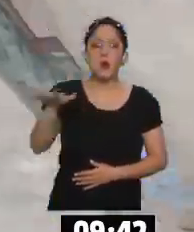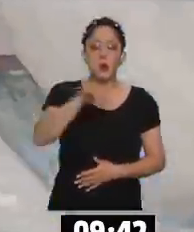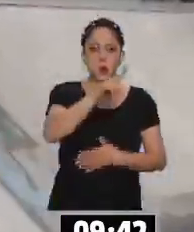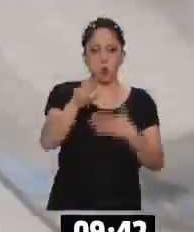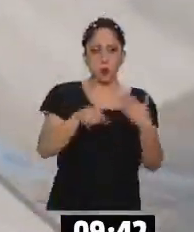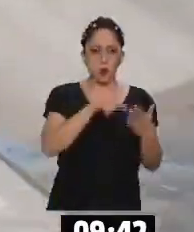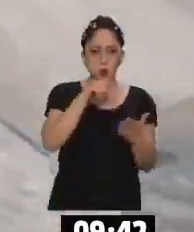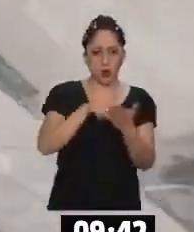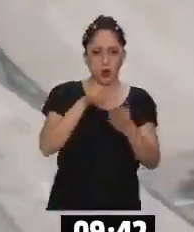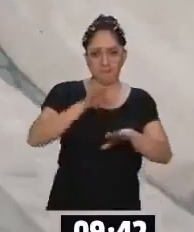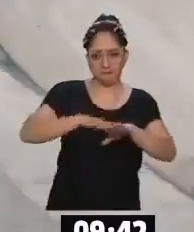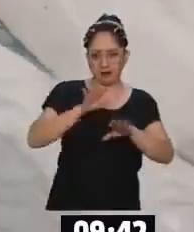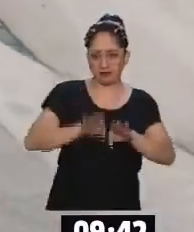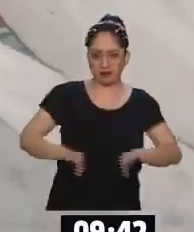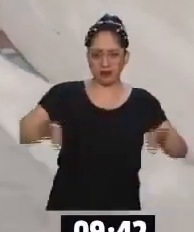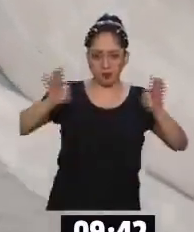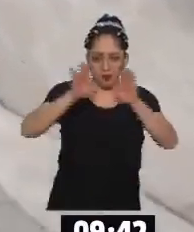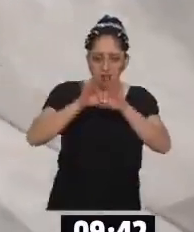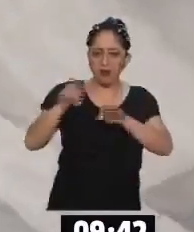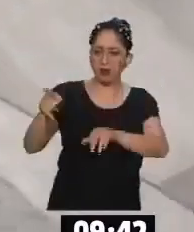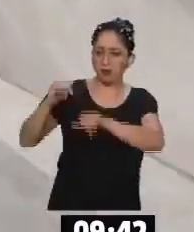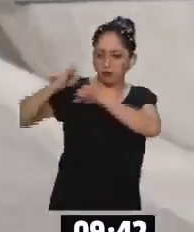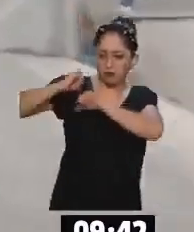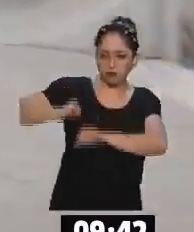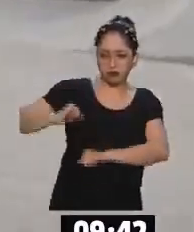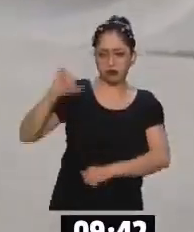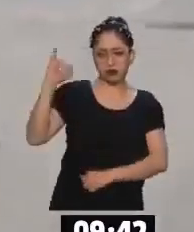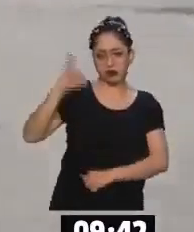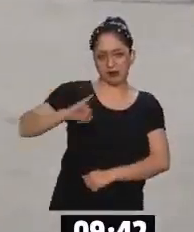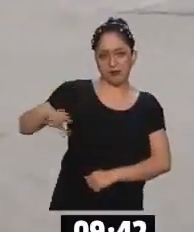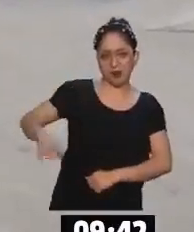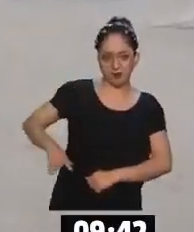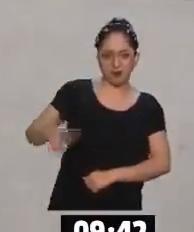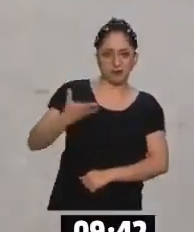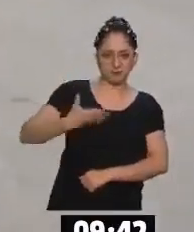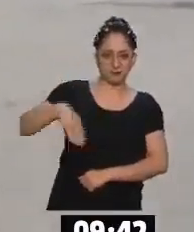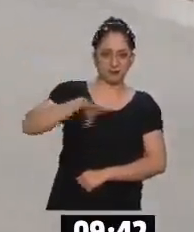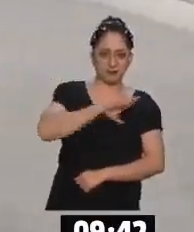más importantes del gobierno de la doctora Sheinbaum.